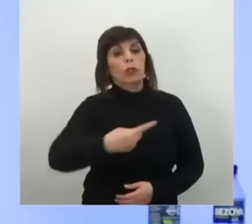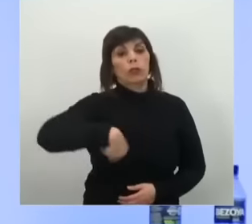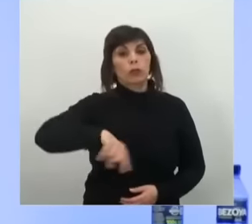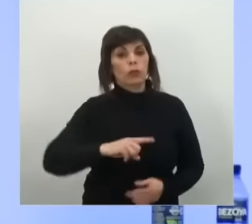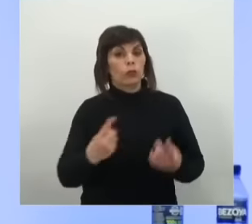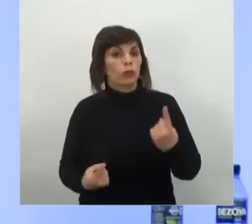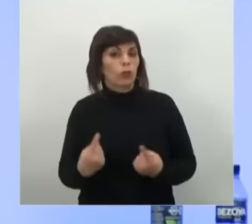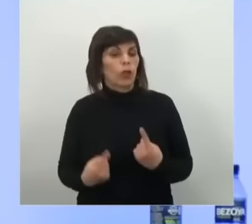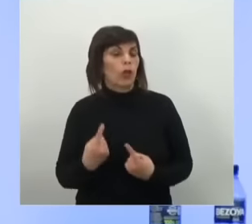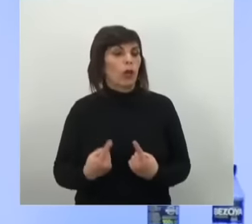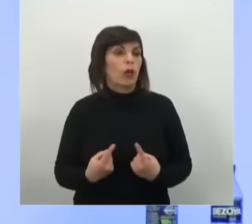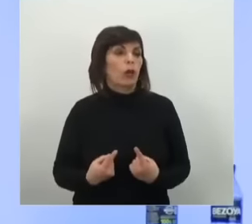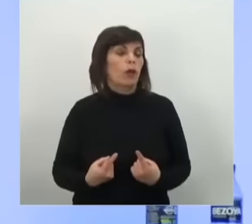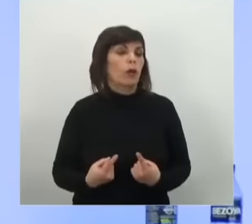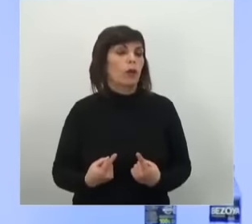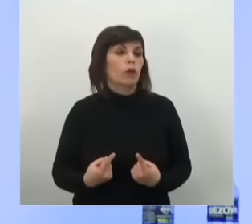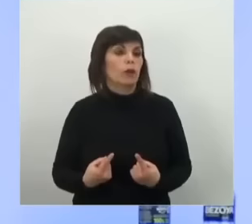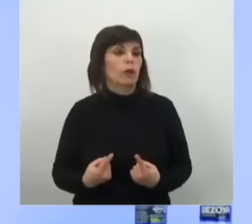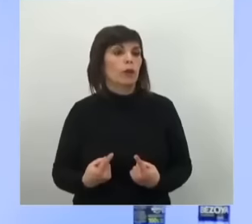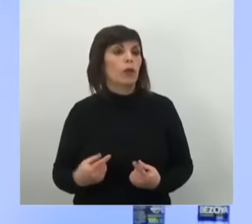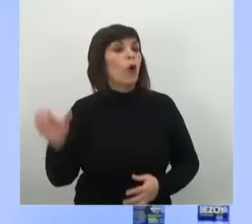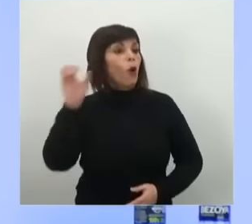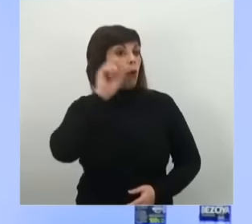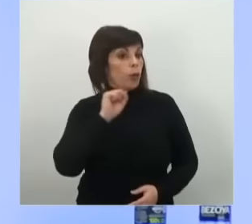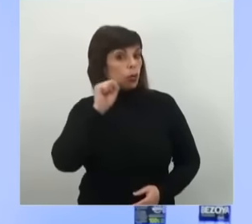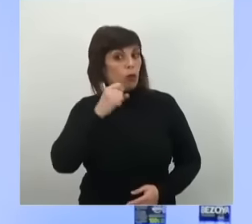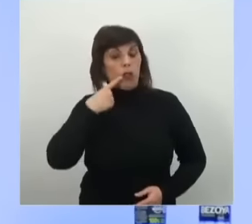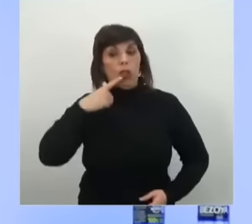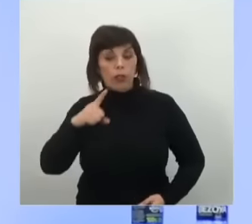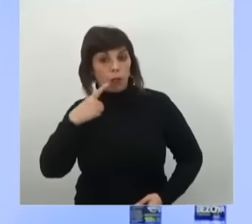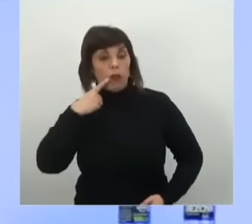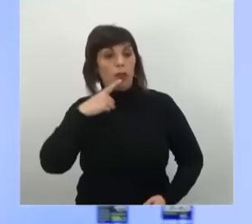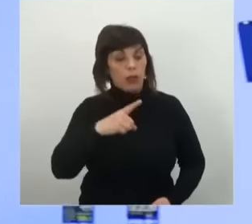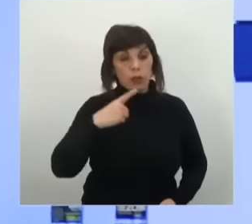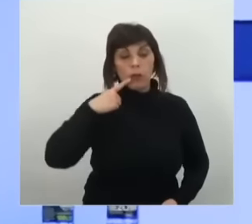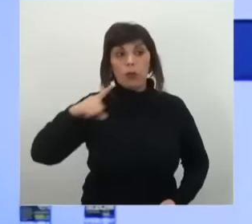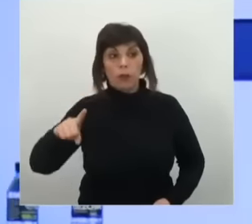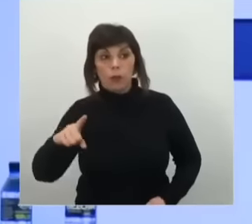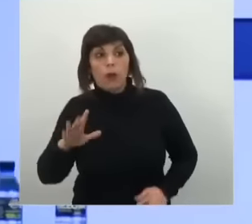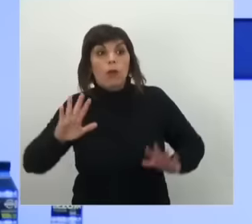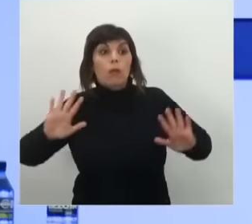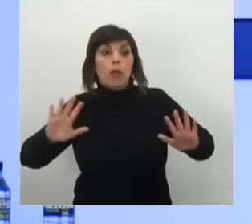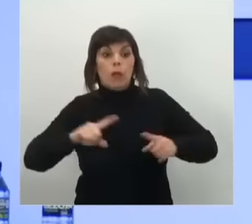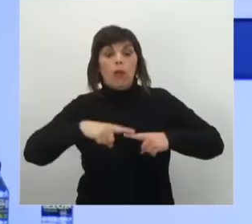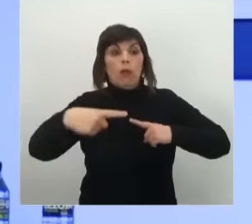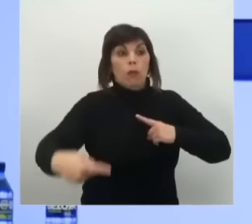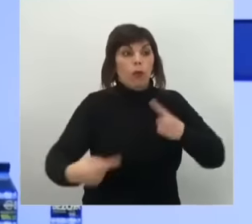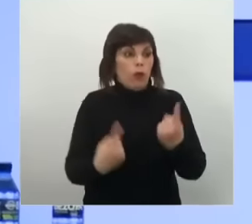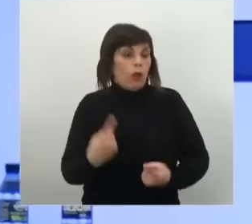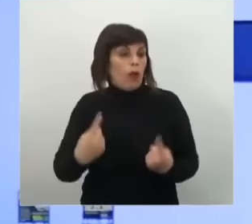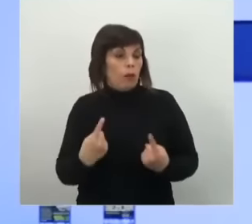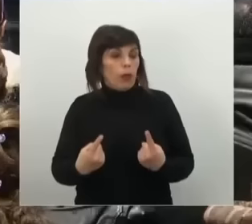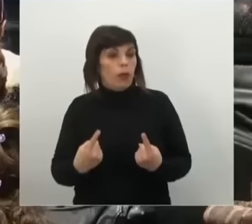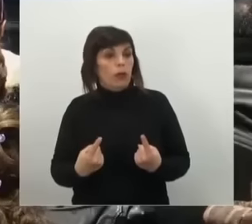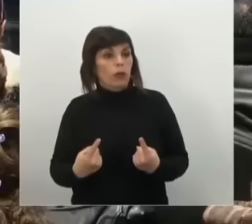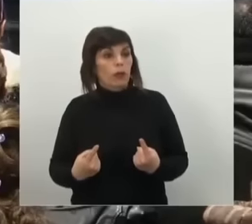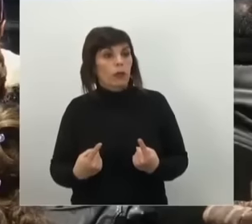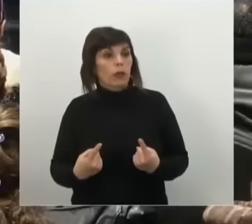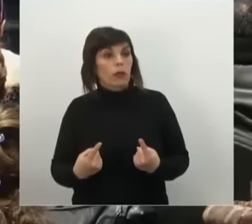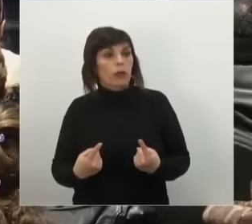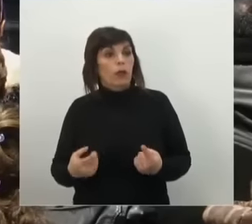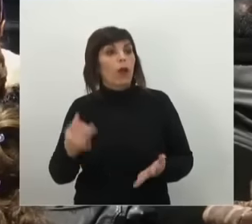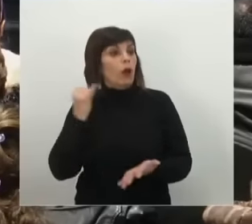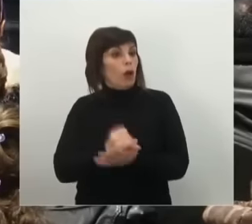veces cuando nos ponemos nos agarramos un micrófono decimos muchas cosas de las cuales a veces somos